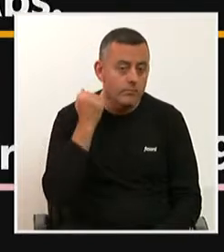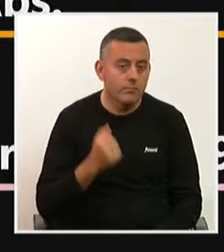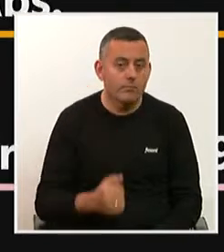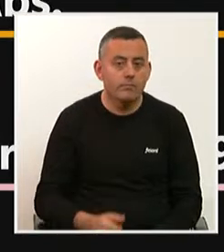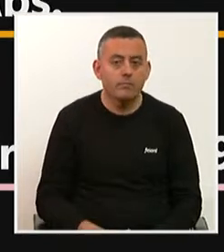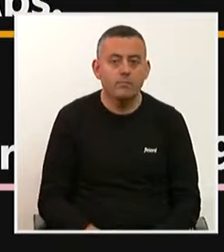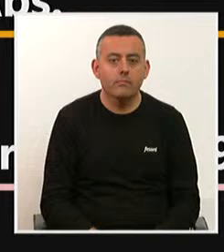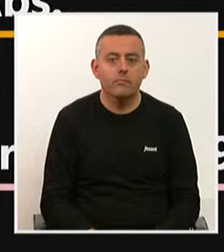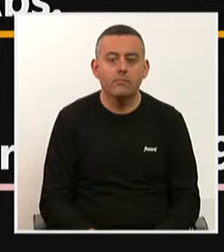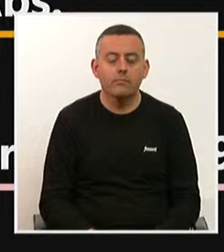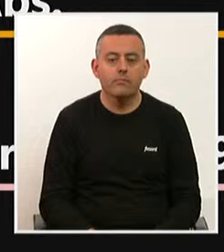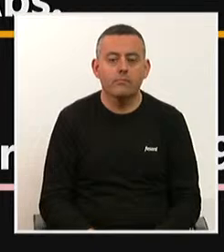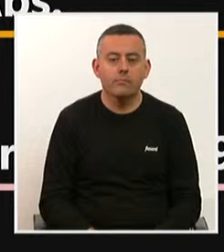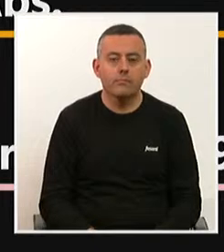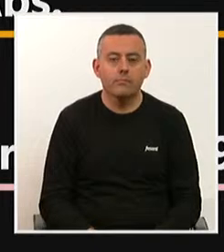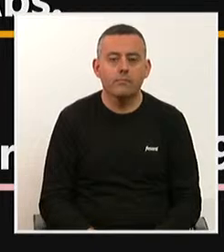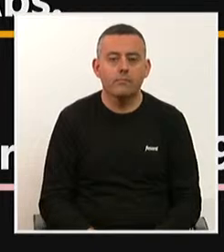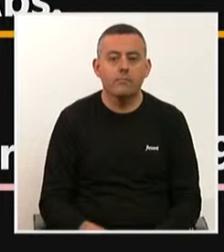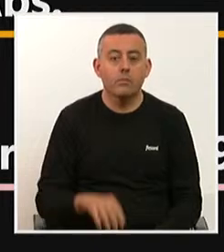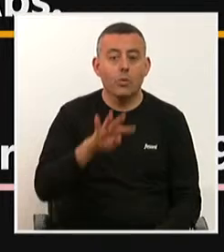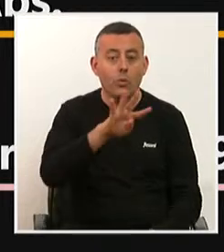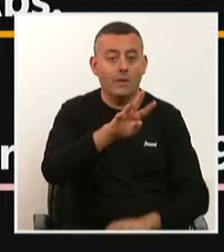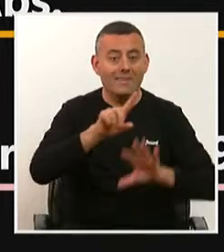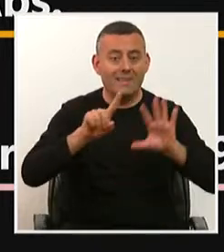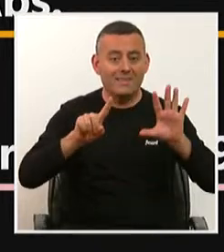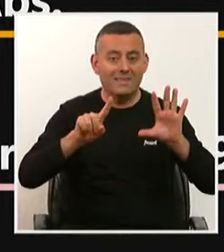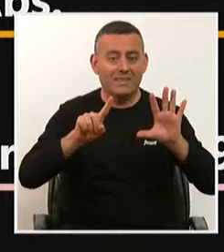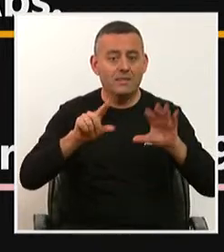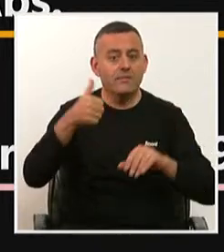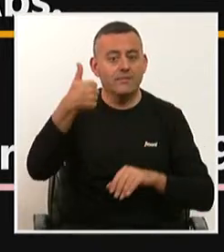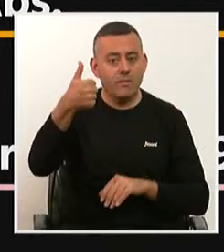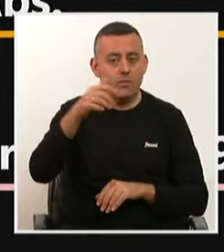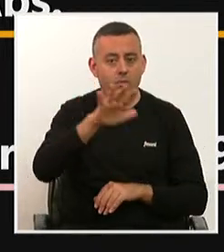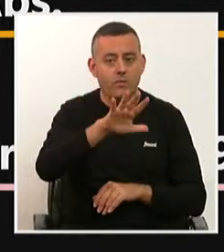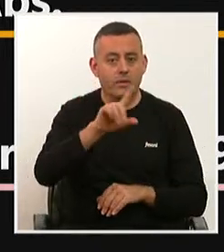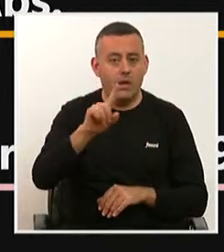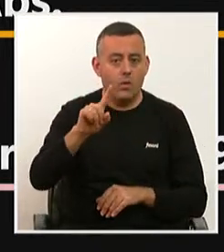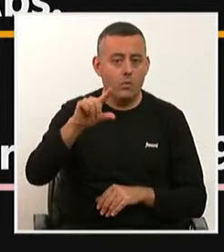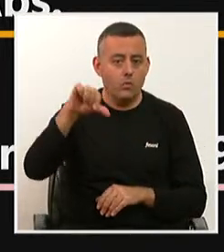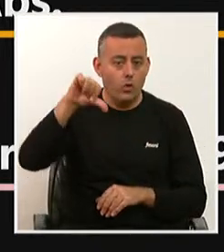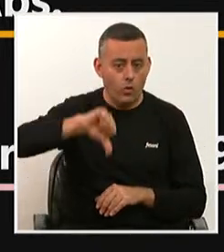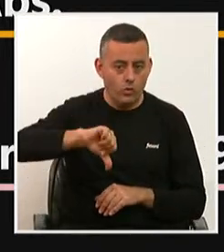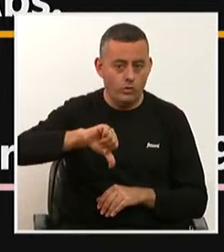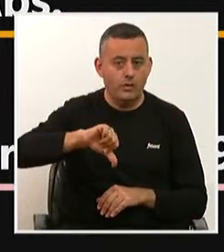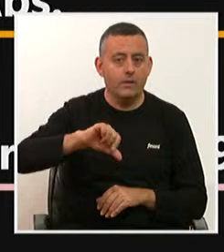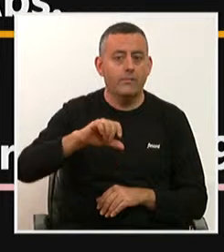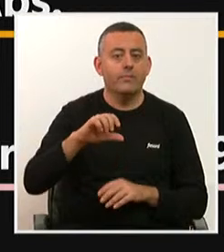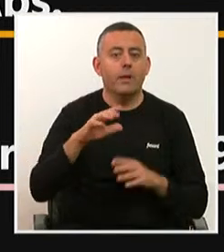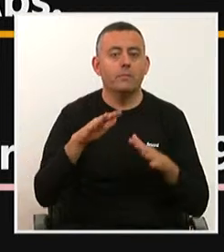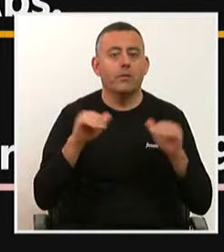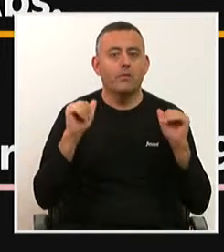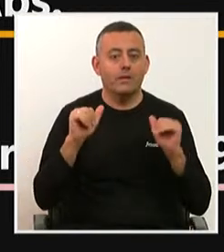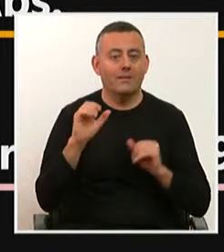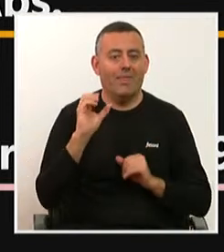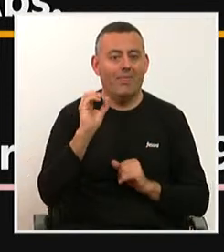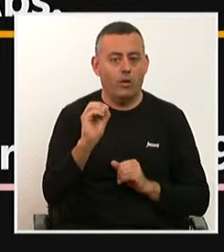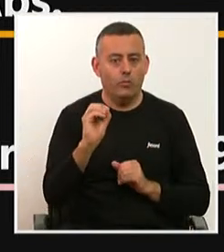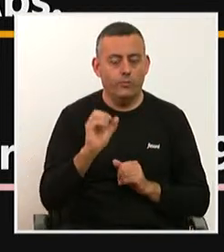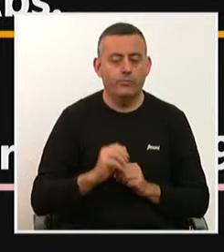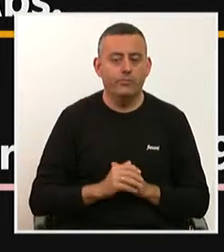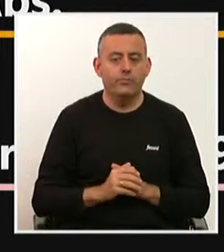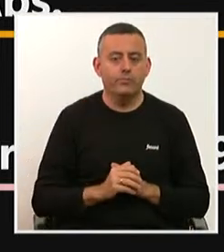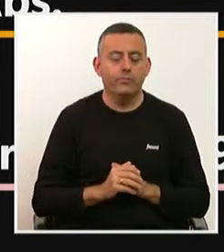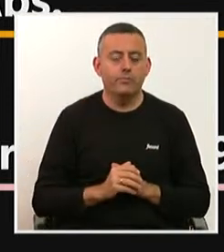no con 46 votos a favor 51 votos en contra y cero abstenciones queda